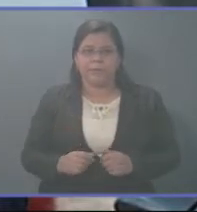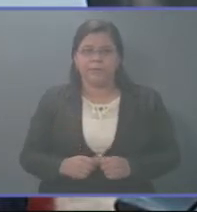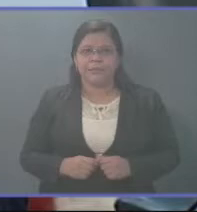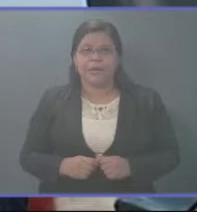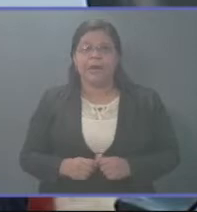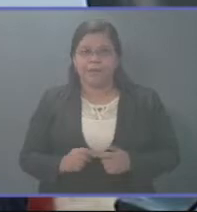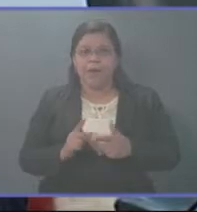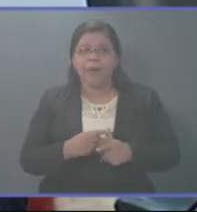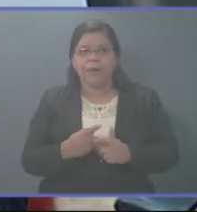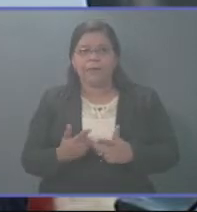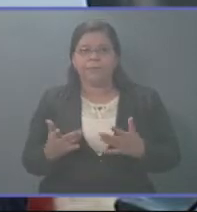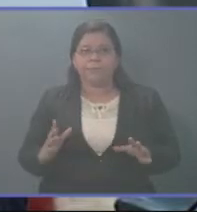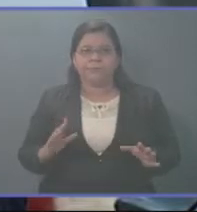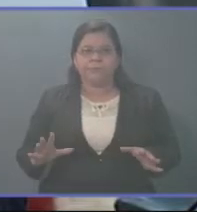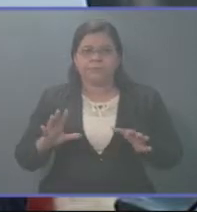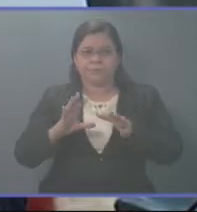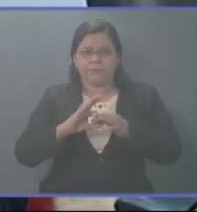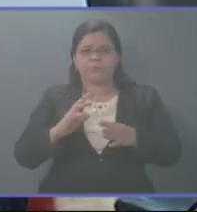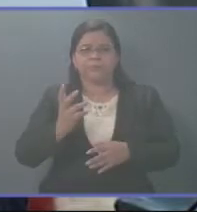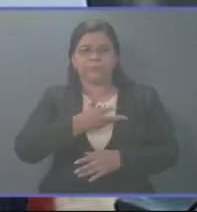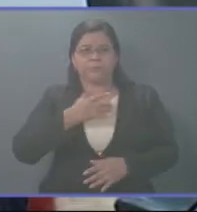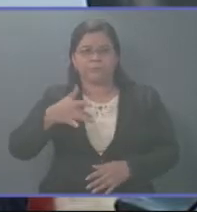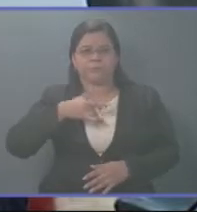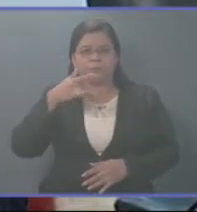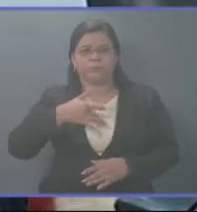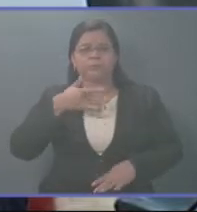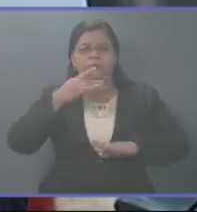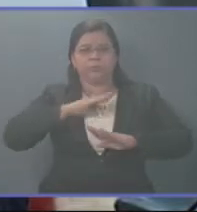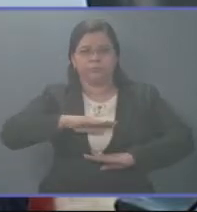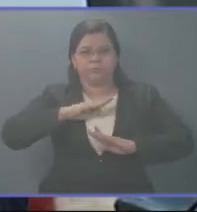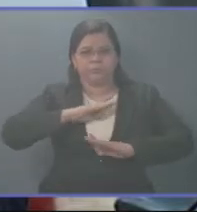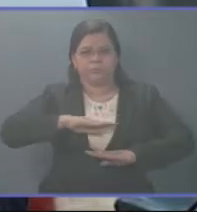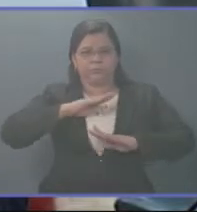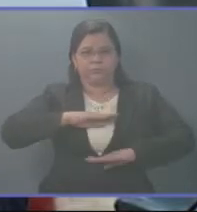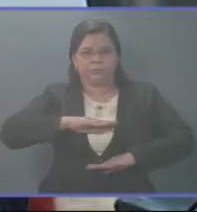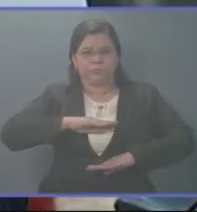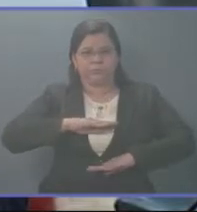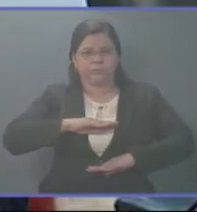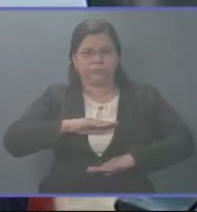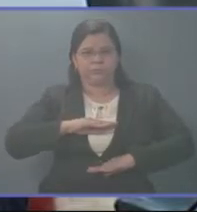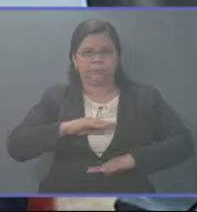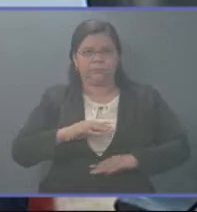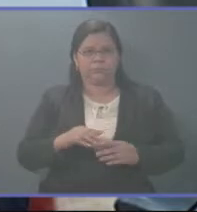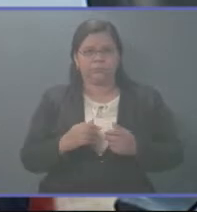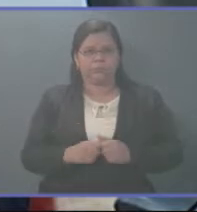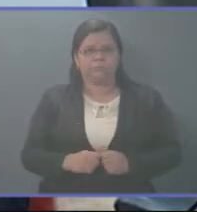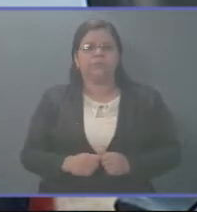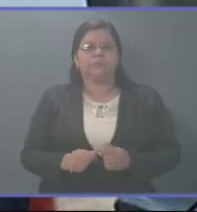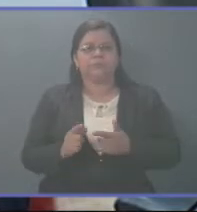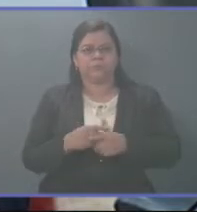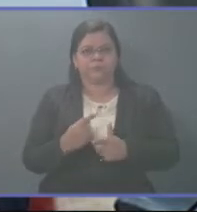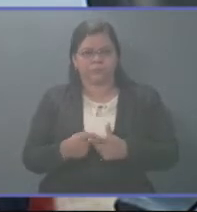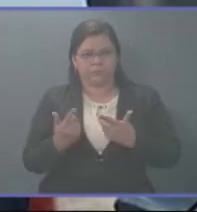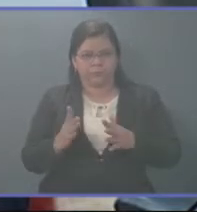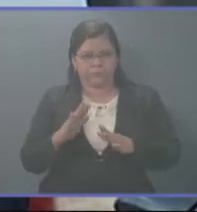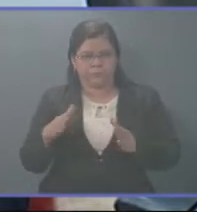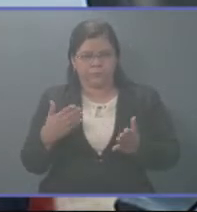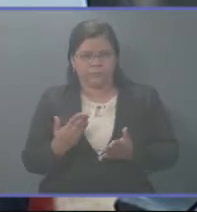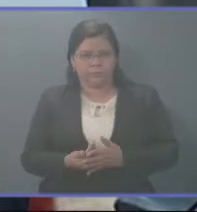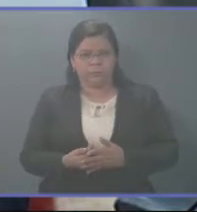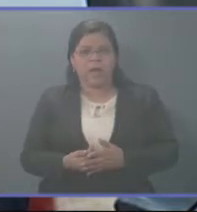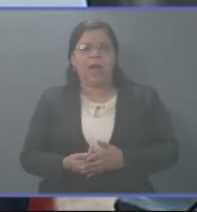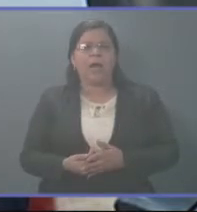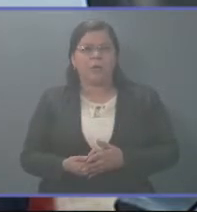FMLN, nos sentimos satisfechos y podemos decir misión cumplida. Desde el mes de